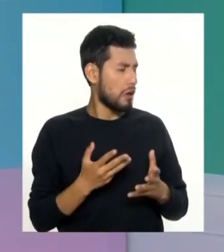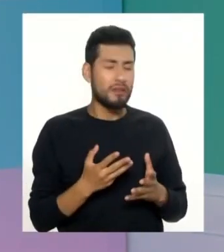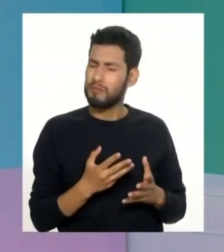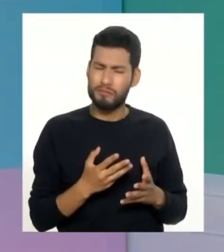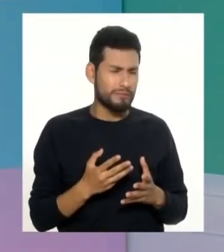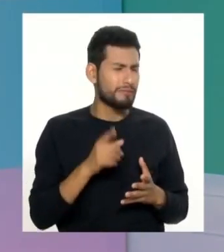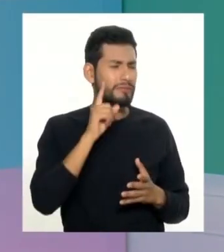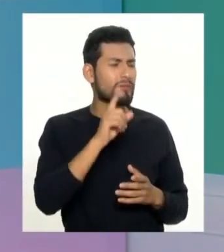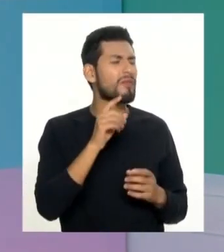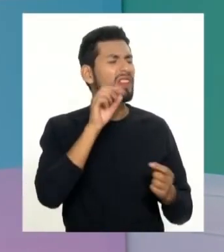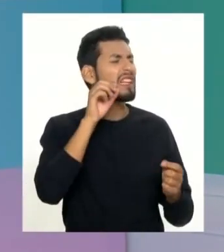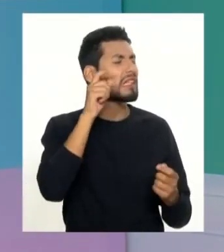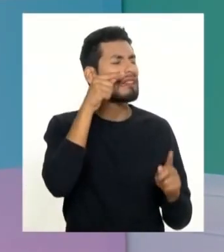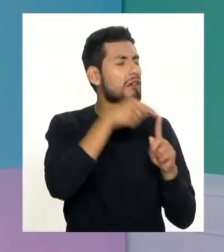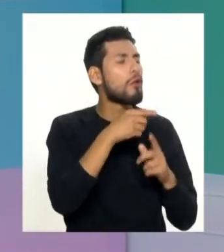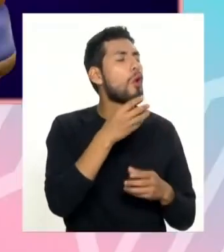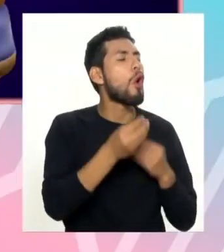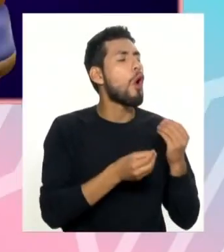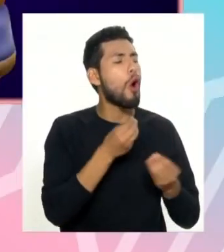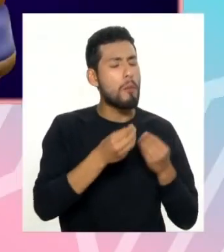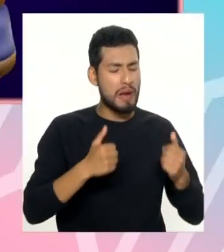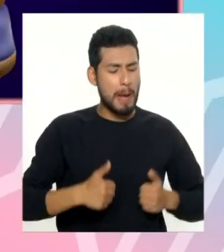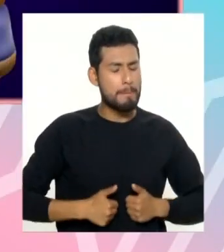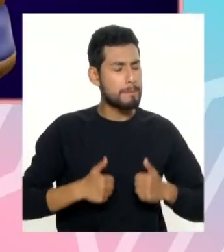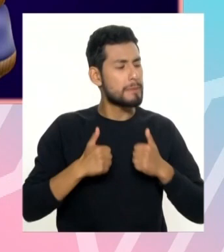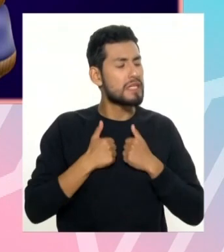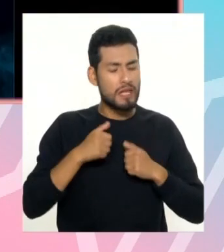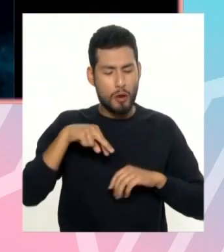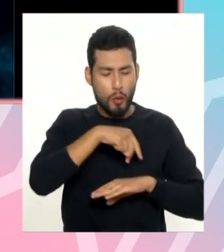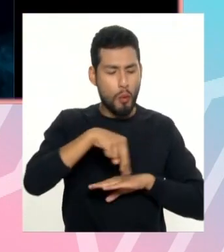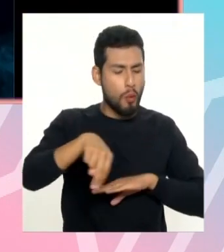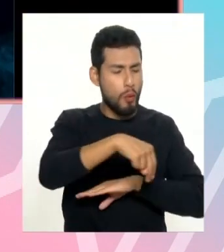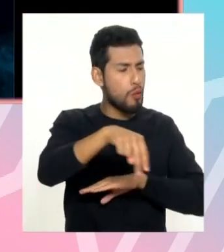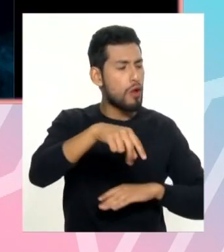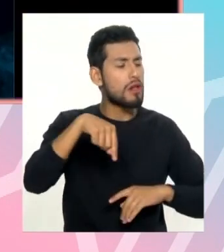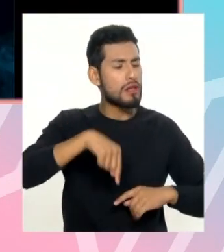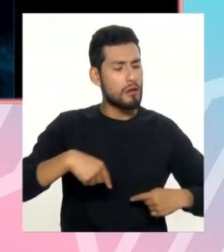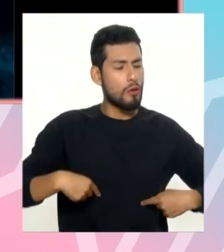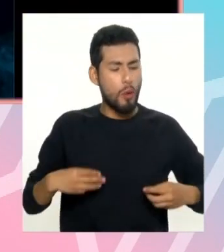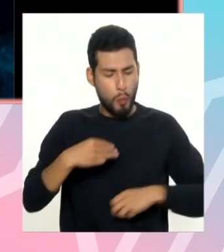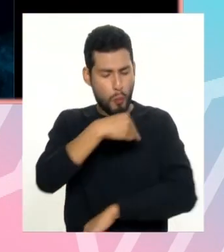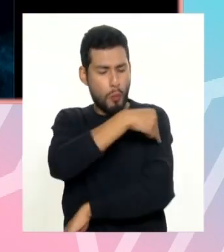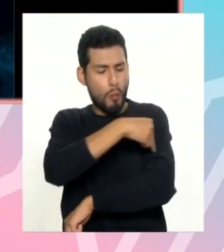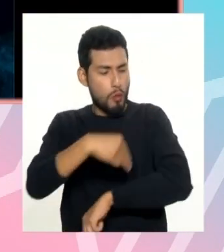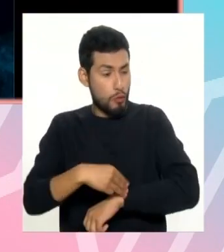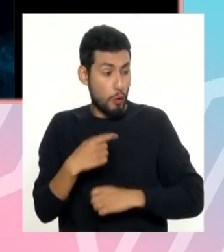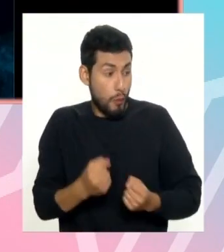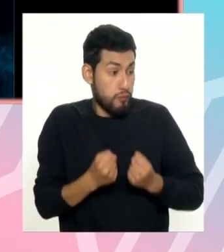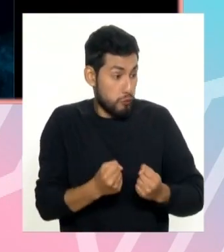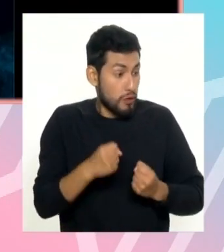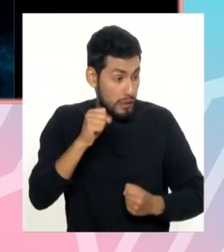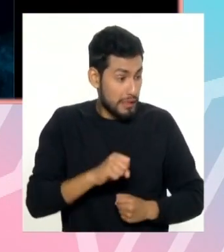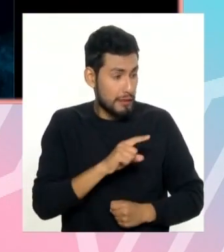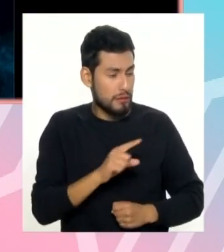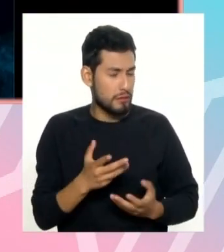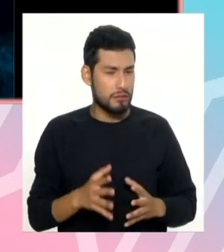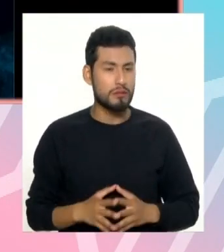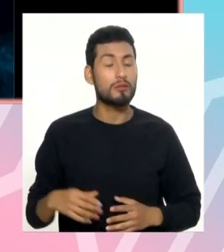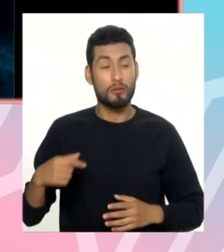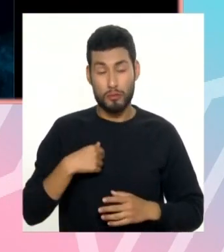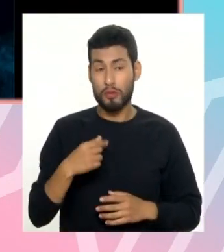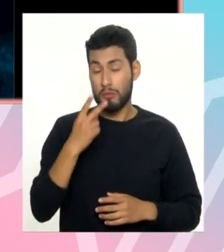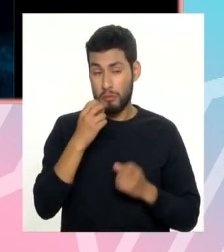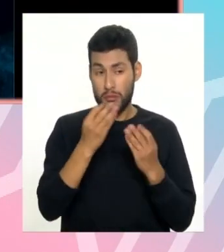principal factor asociado ahí es cómo está el tono muscular de esos músculos paravertebrales. Cuán fuertes son. ¿No? Entonces, he visto en